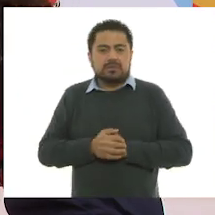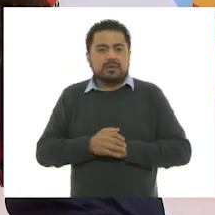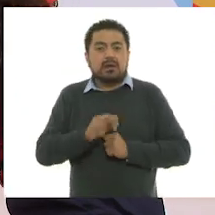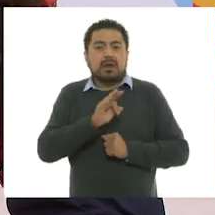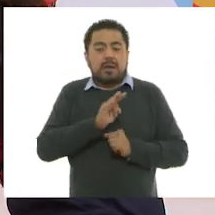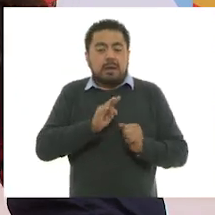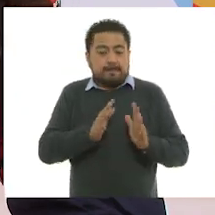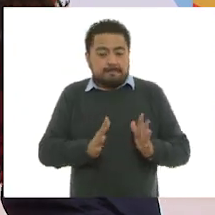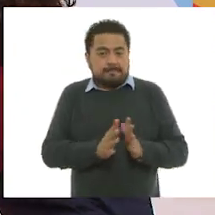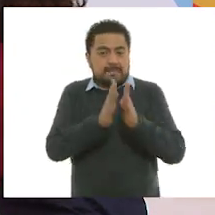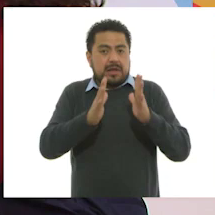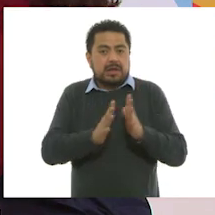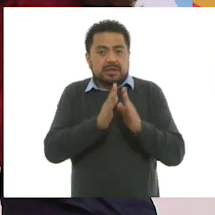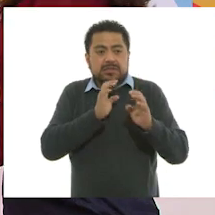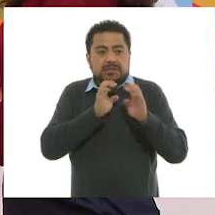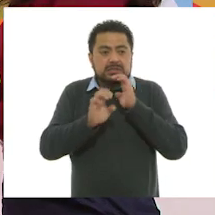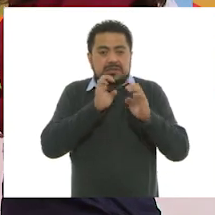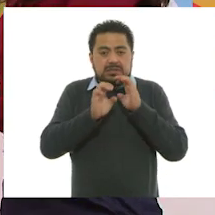Participa un entrevistado